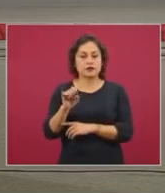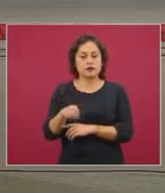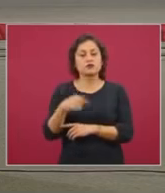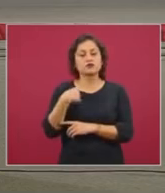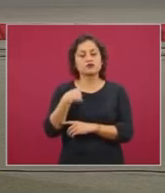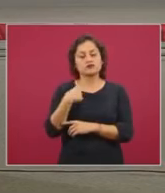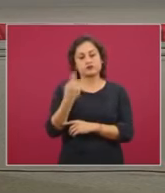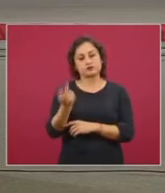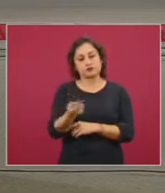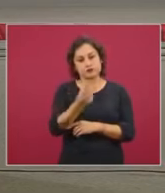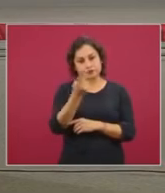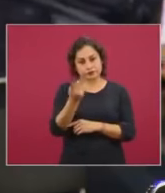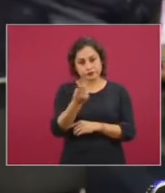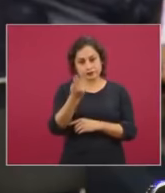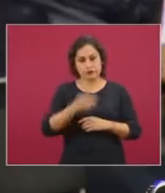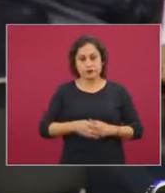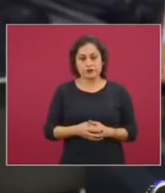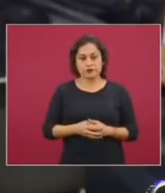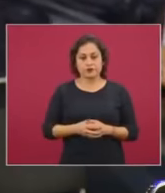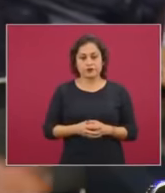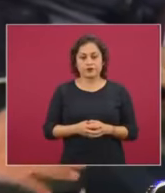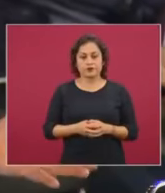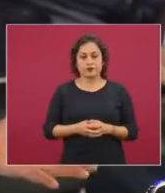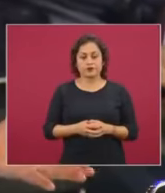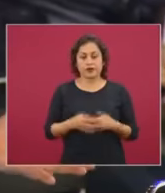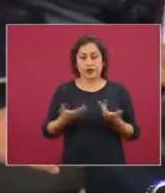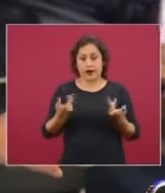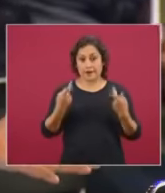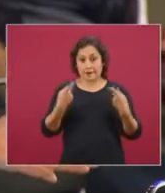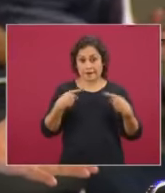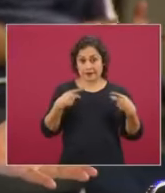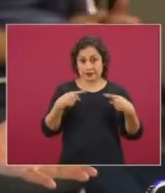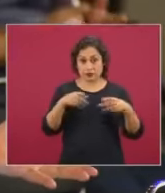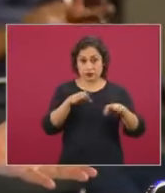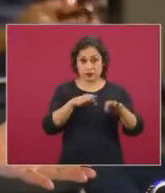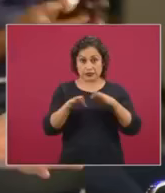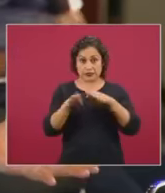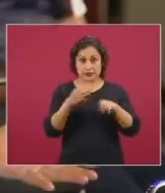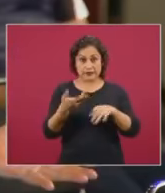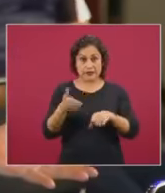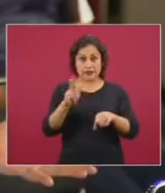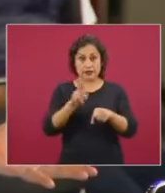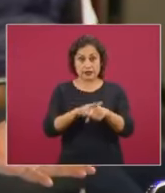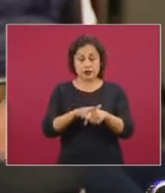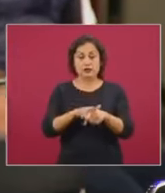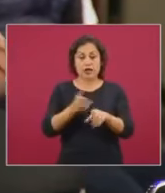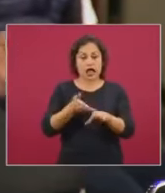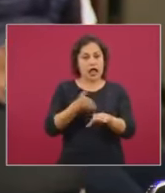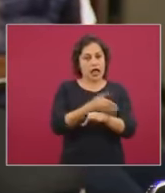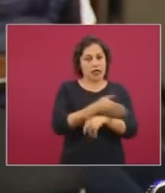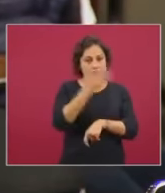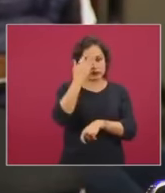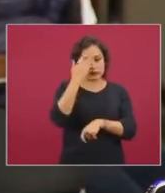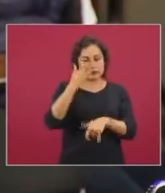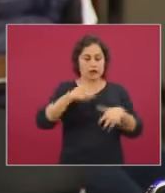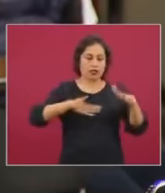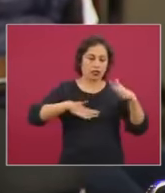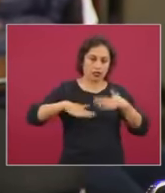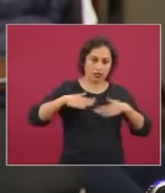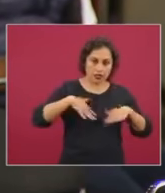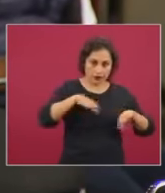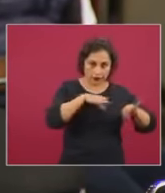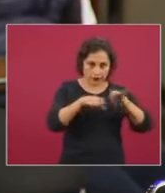embate del COVID, pues el personal médico quedó cansado. ¿Qué medidas ahora sí que